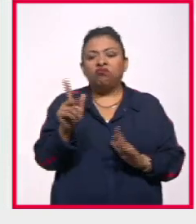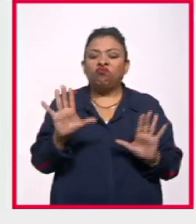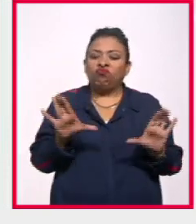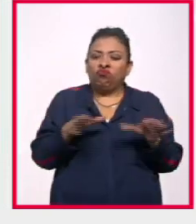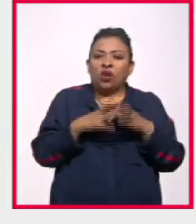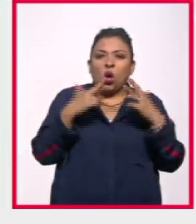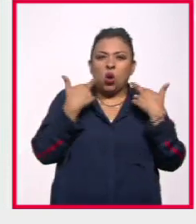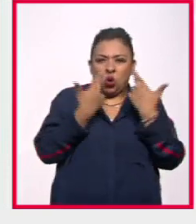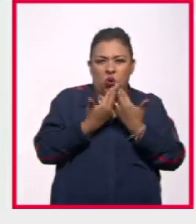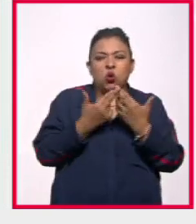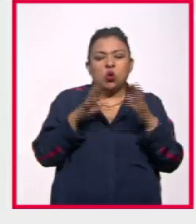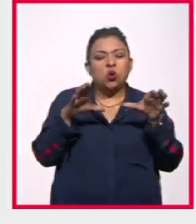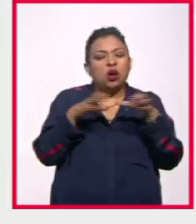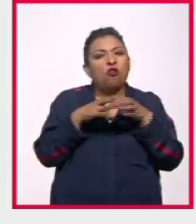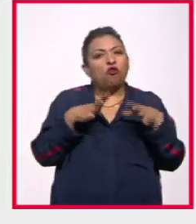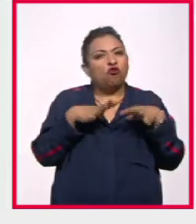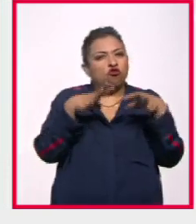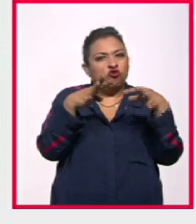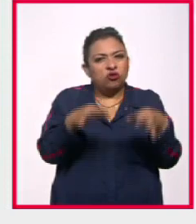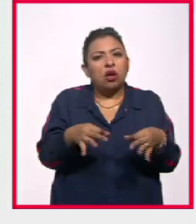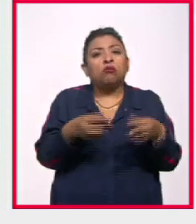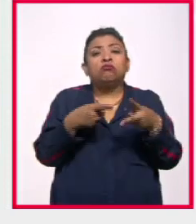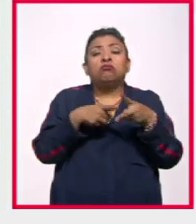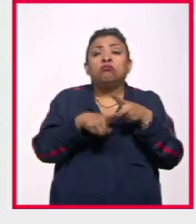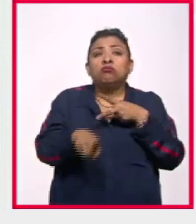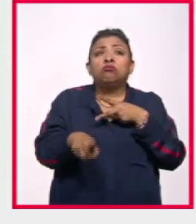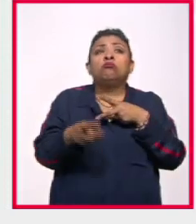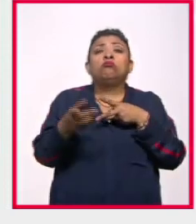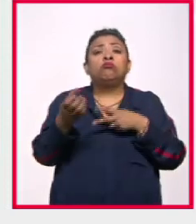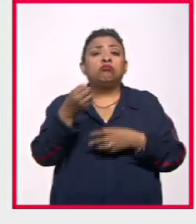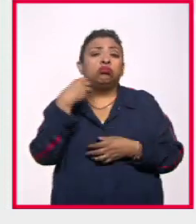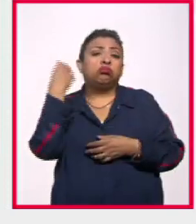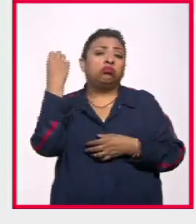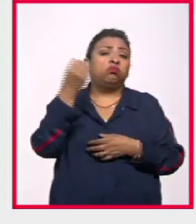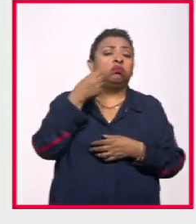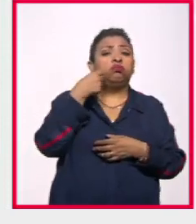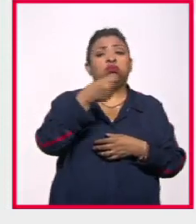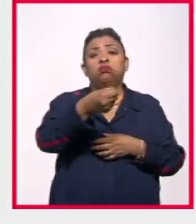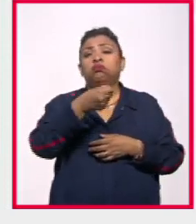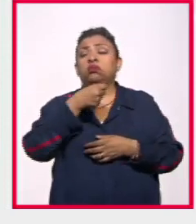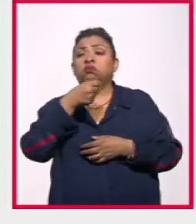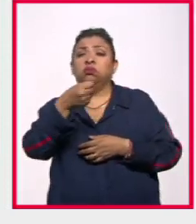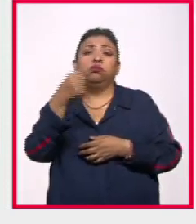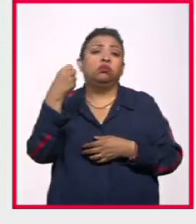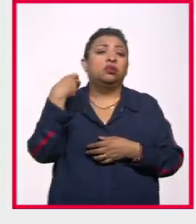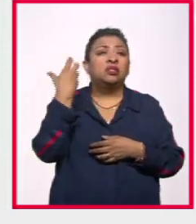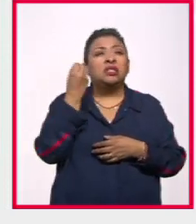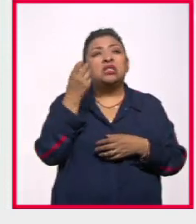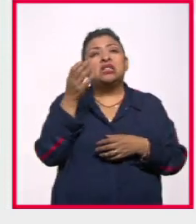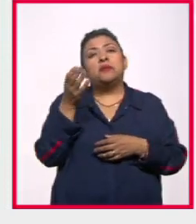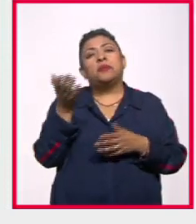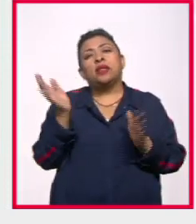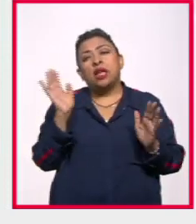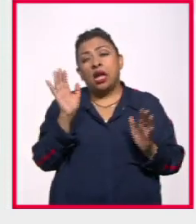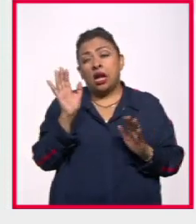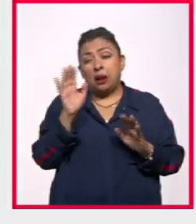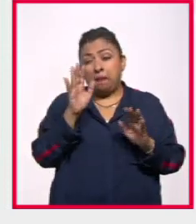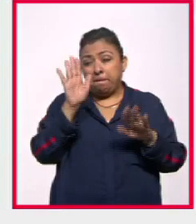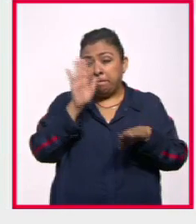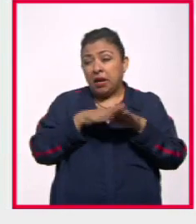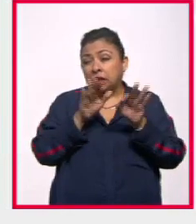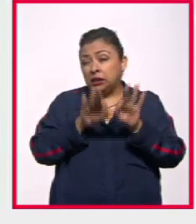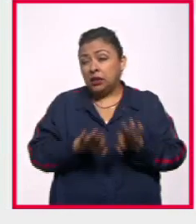se fundó, empezaron a ofrecer conferencias. Tal vez el ciclo, bueno, quitémosle tal vez el ciclo más